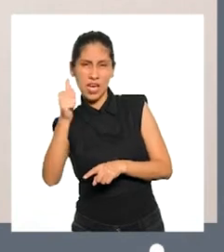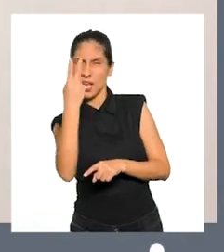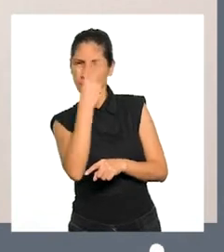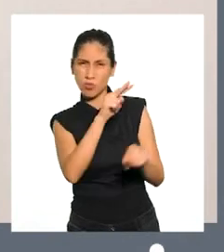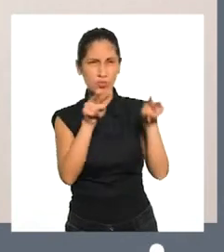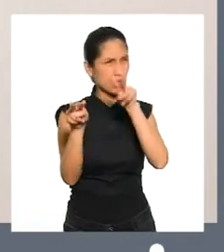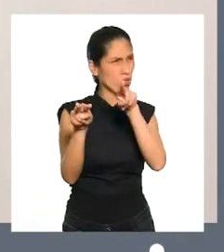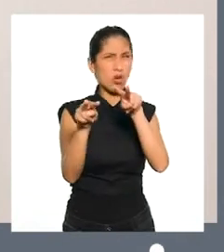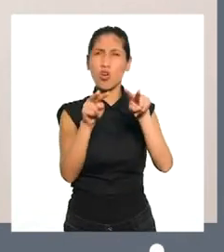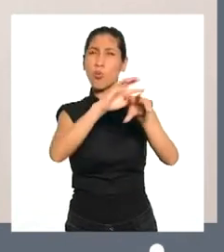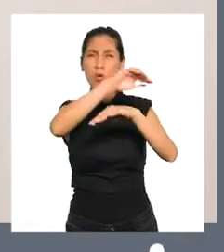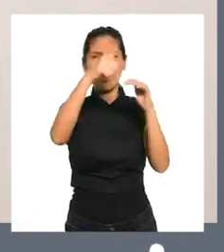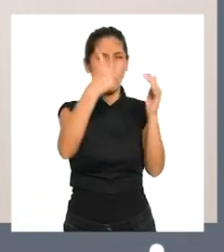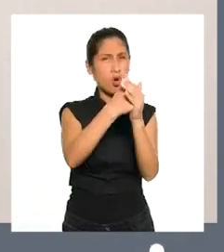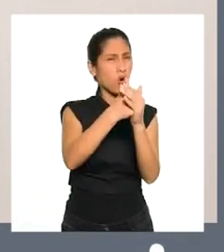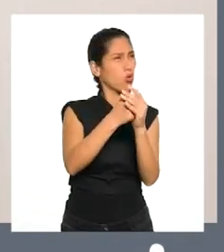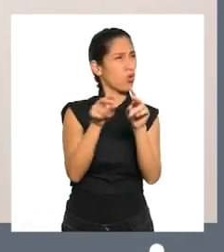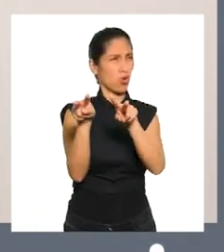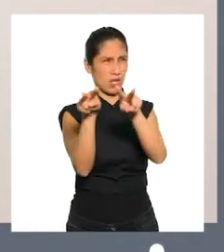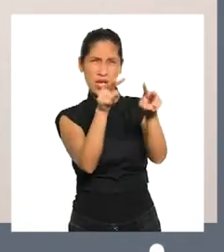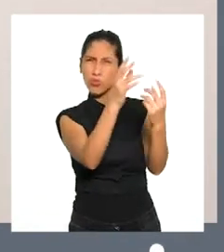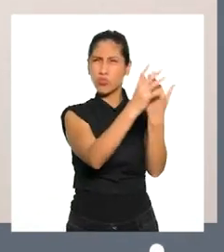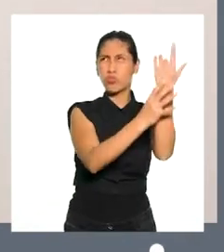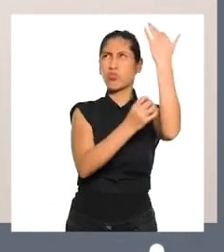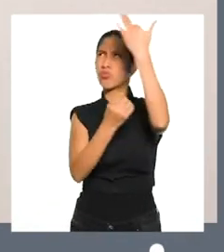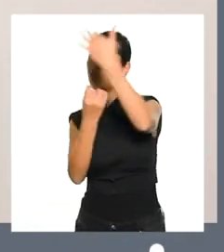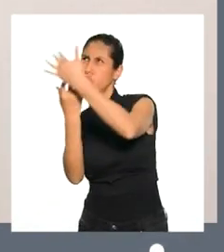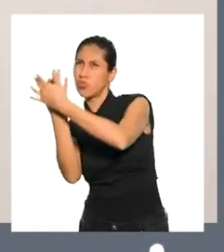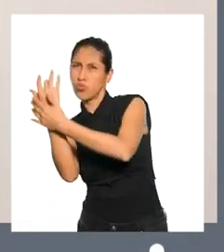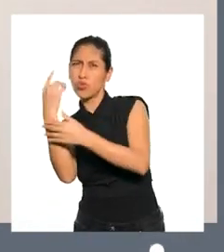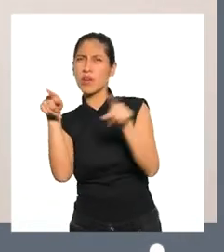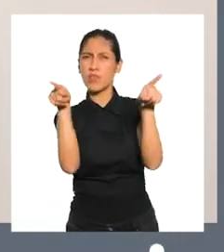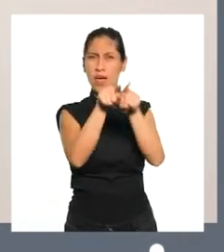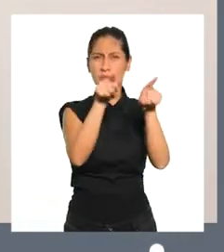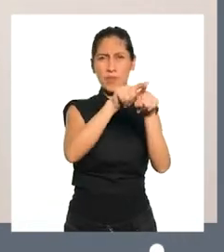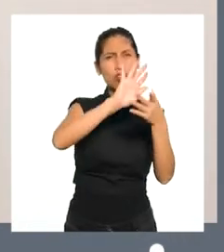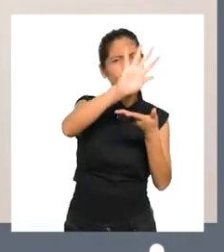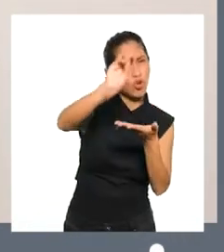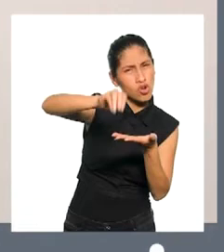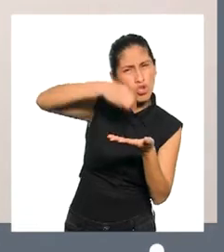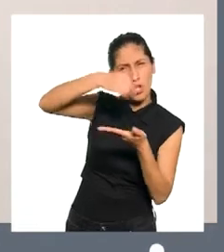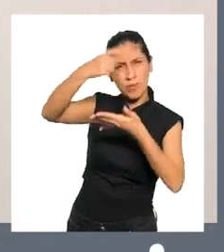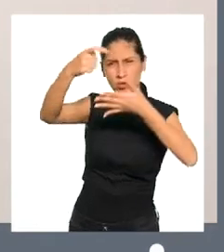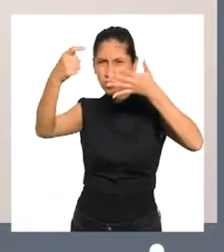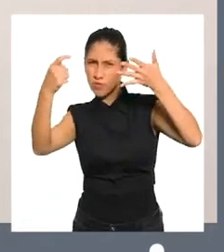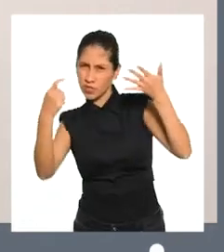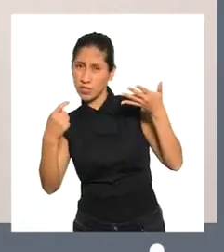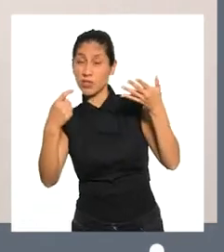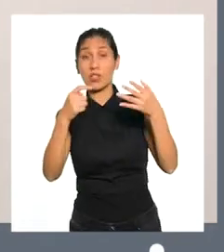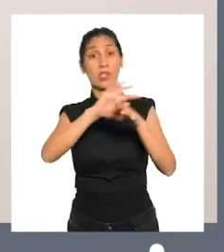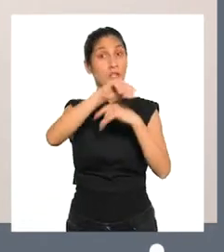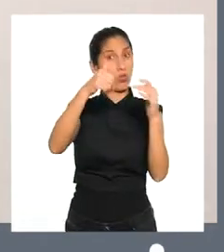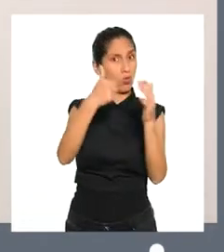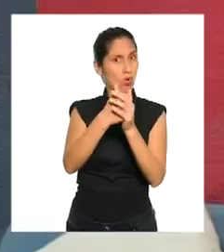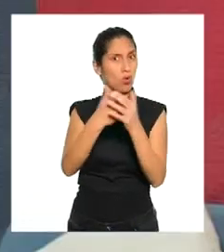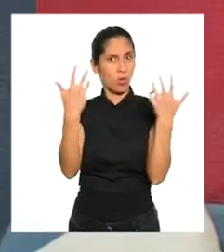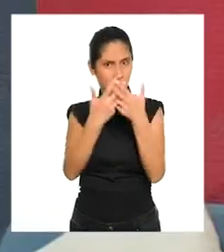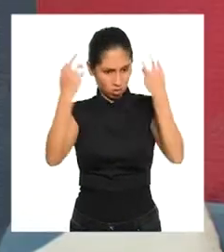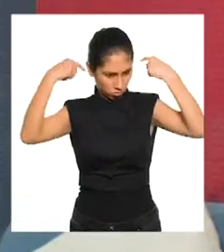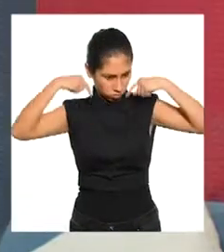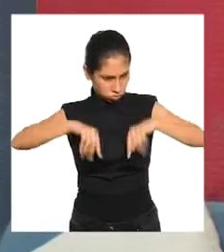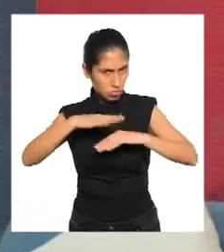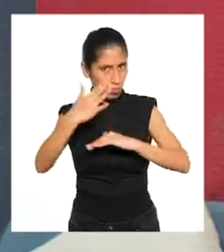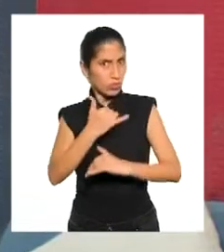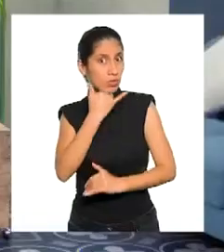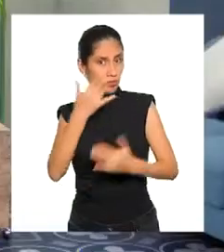ambiente, factores emocionales, hábitos de consumo y estilos de vida que pueden afectar la función y expresión de nuestros genes. ¡Qué